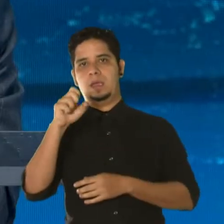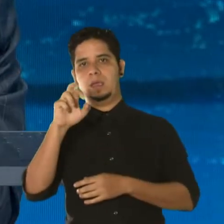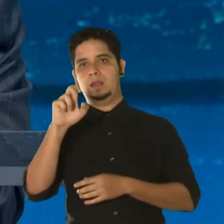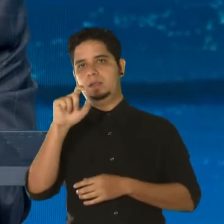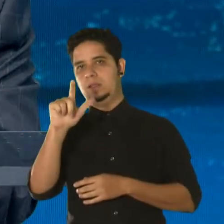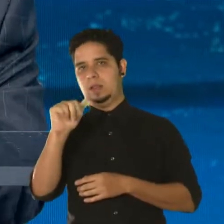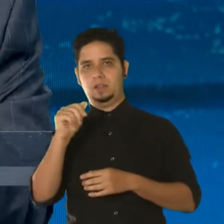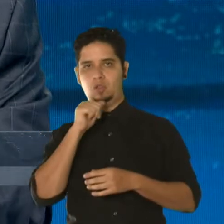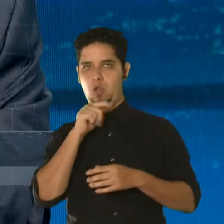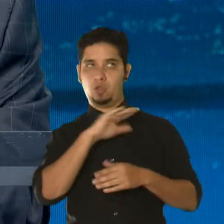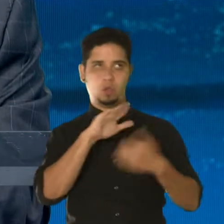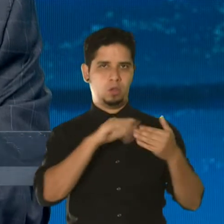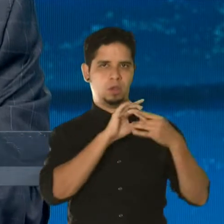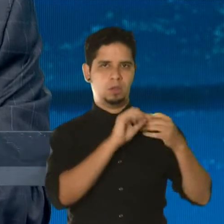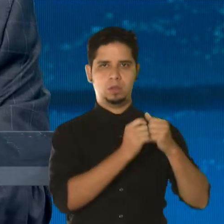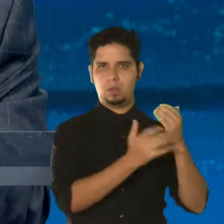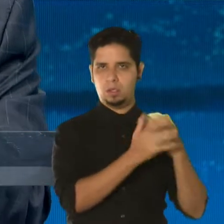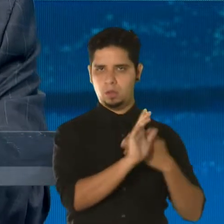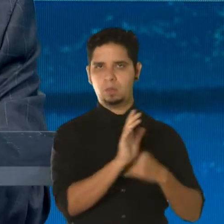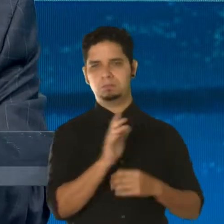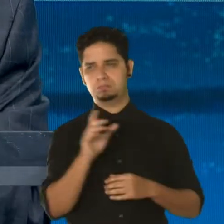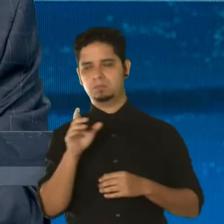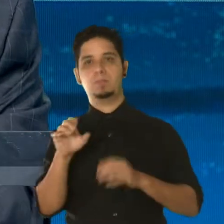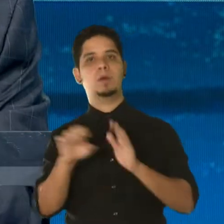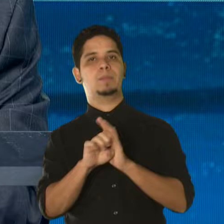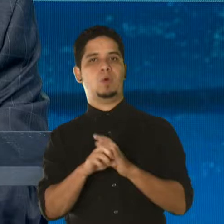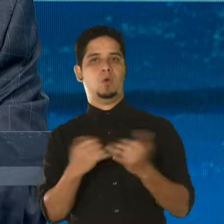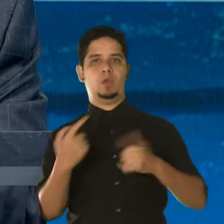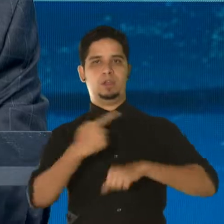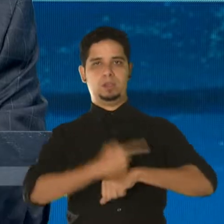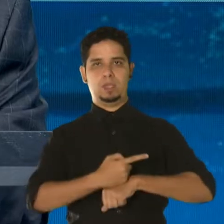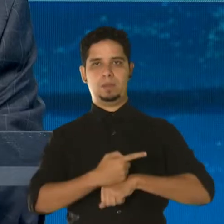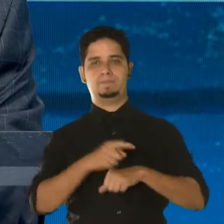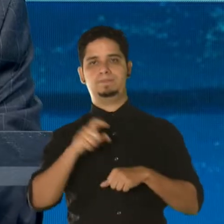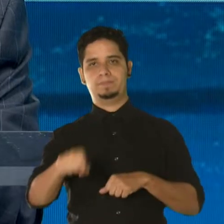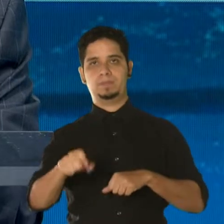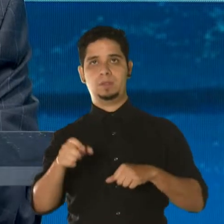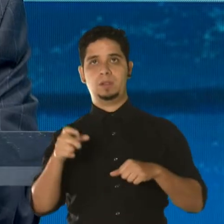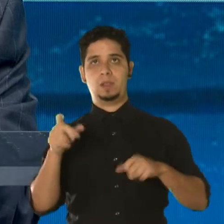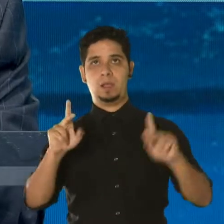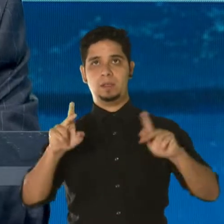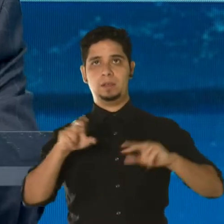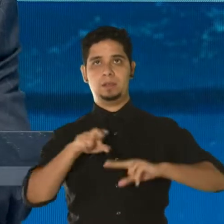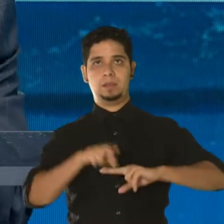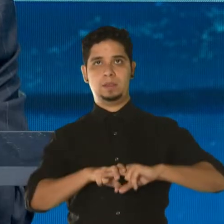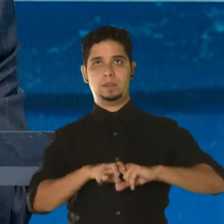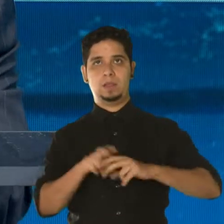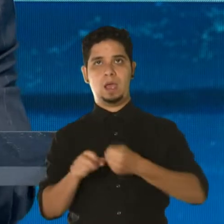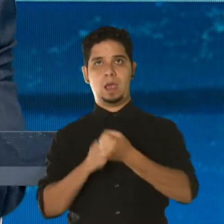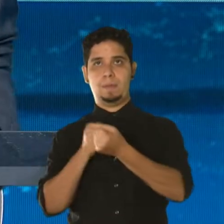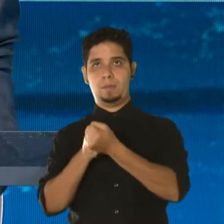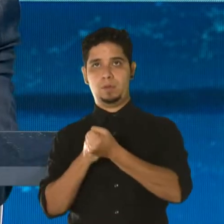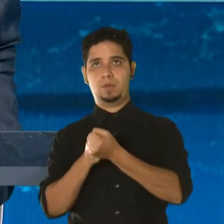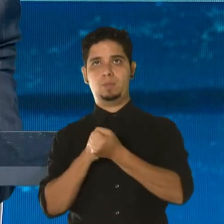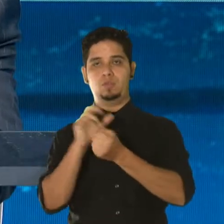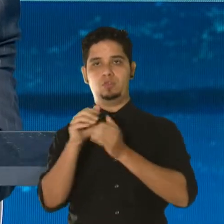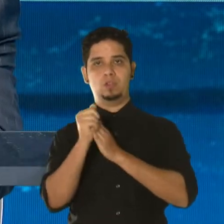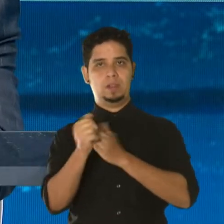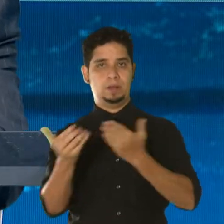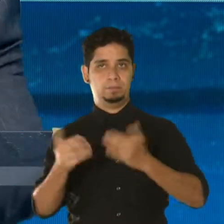ejemplo, hoy en día hay una necesidad de que las personas se sientan apoyados por sus